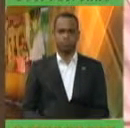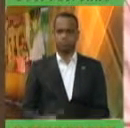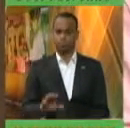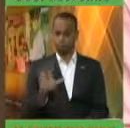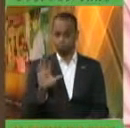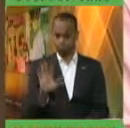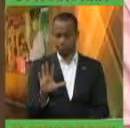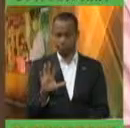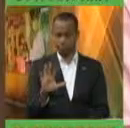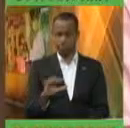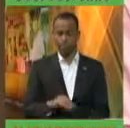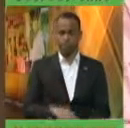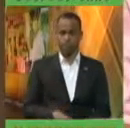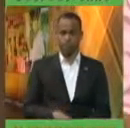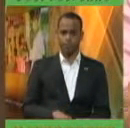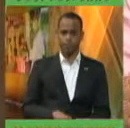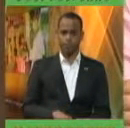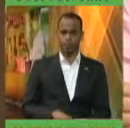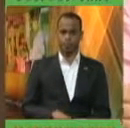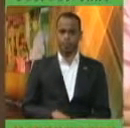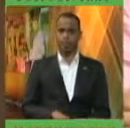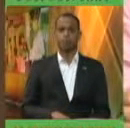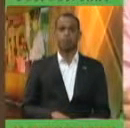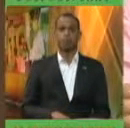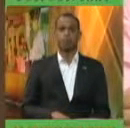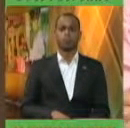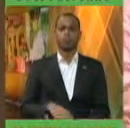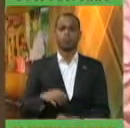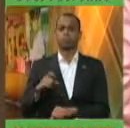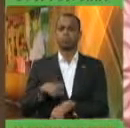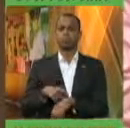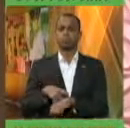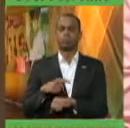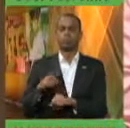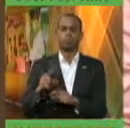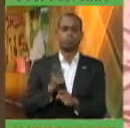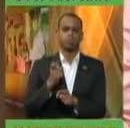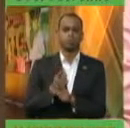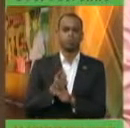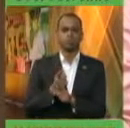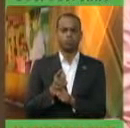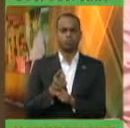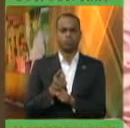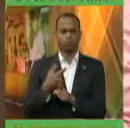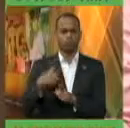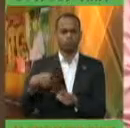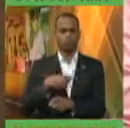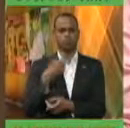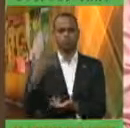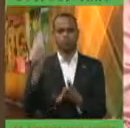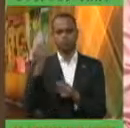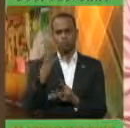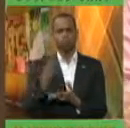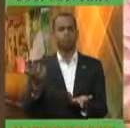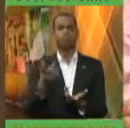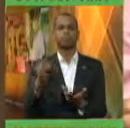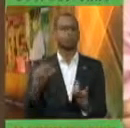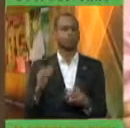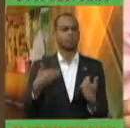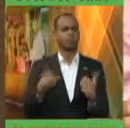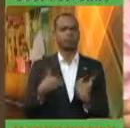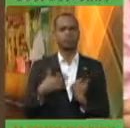bien el momento preciso como dijimos ya ya está ahora qué es lo que van